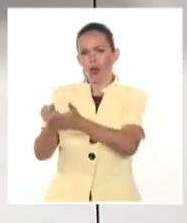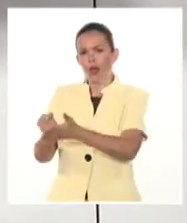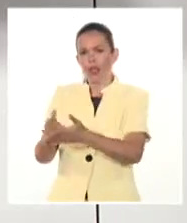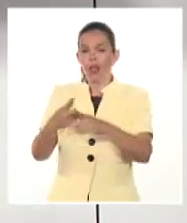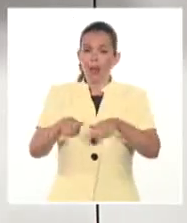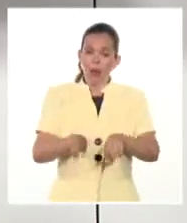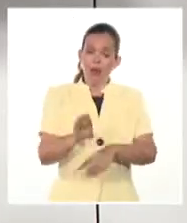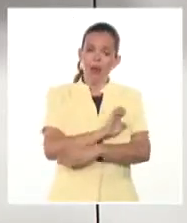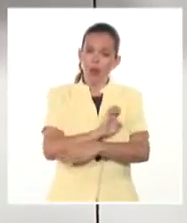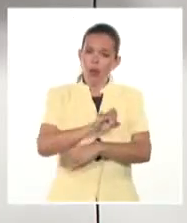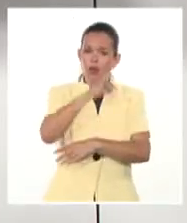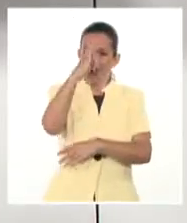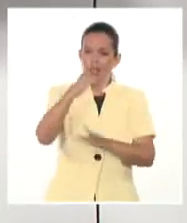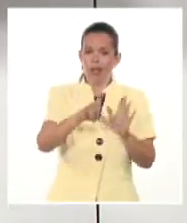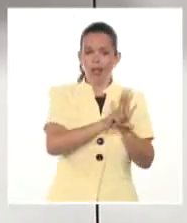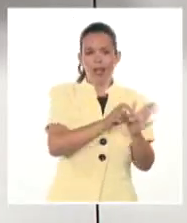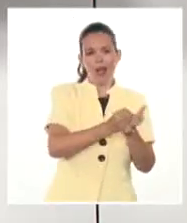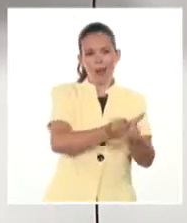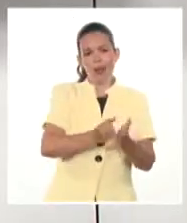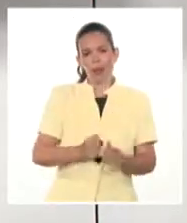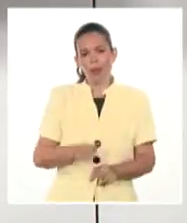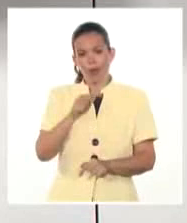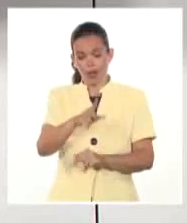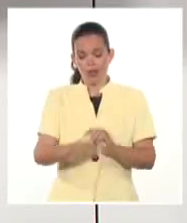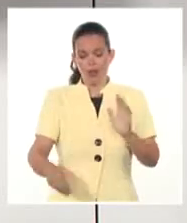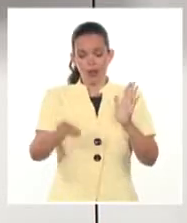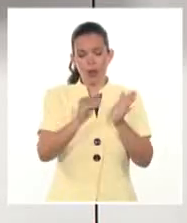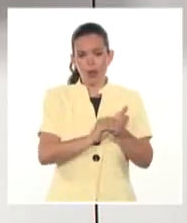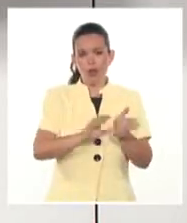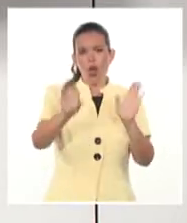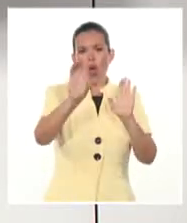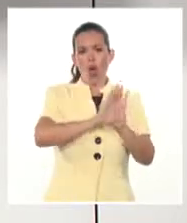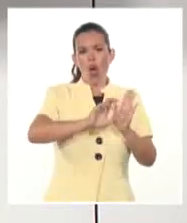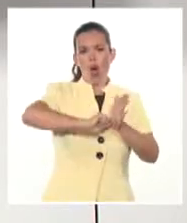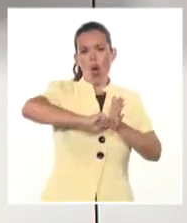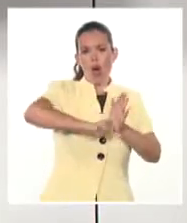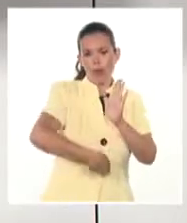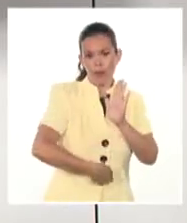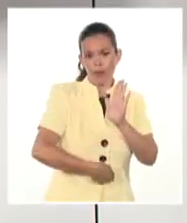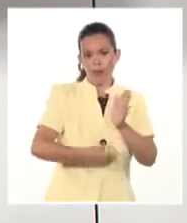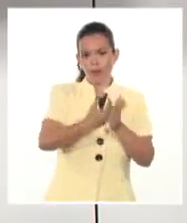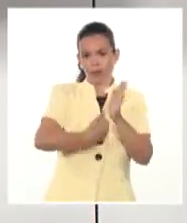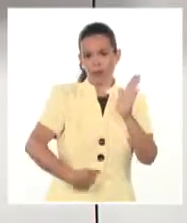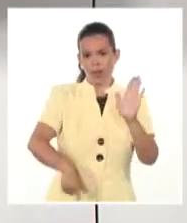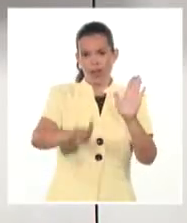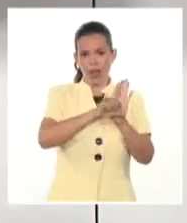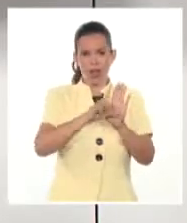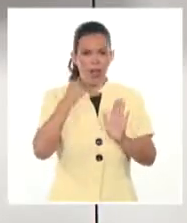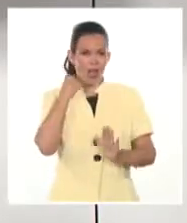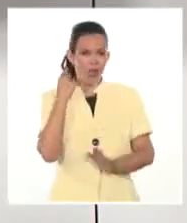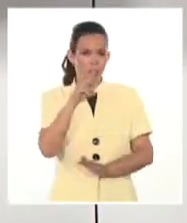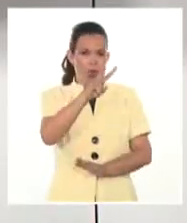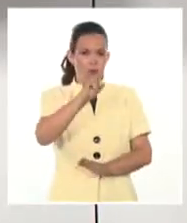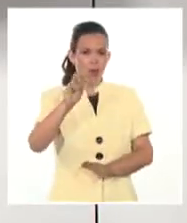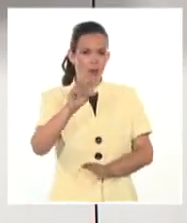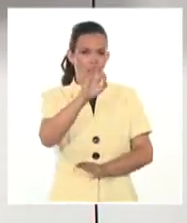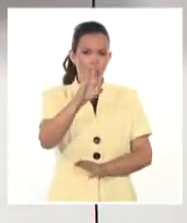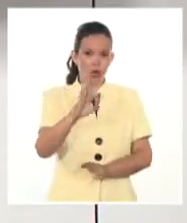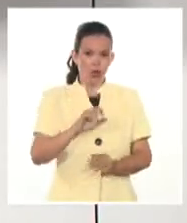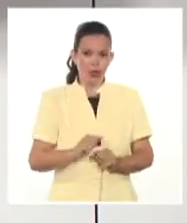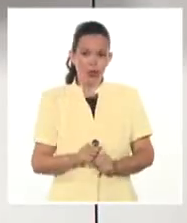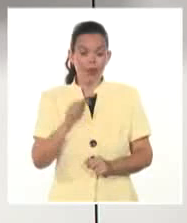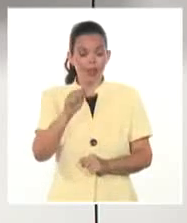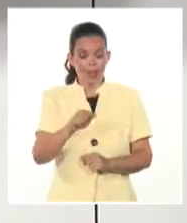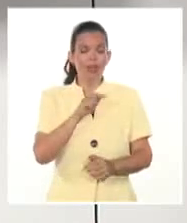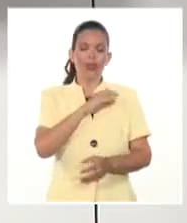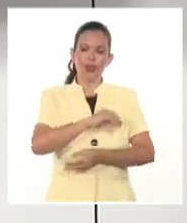Por cierto, surgió ese artículo en la Constitución del 2008, la que modificó Correa, por tanto, algo deberá agradecerle Lasso